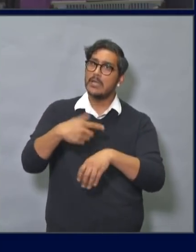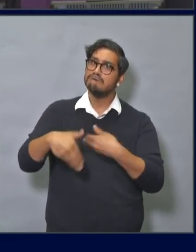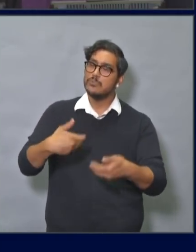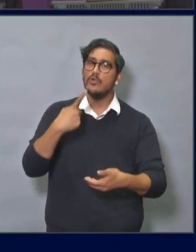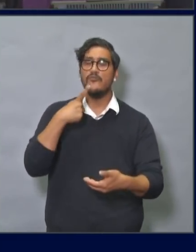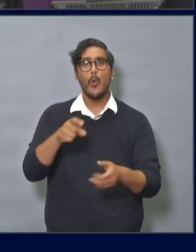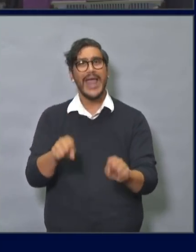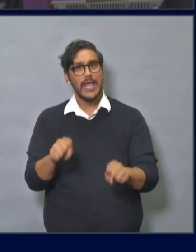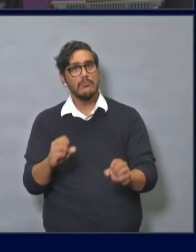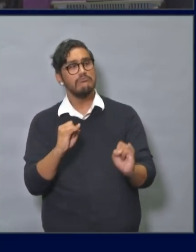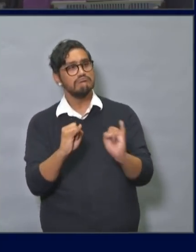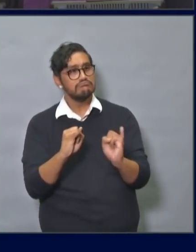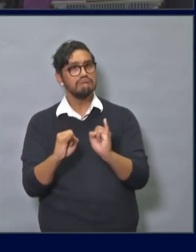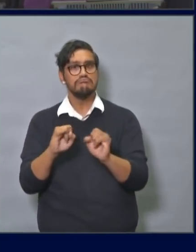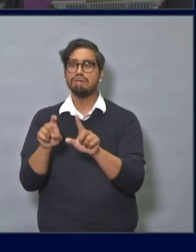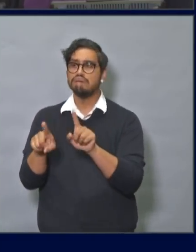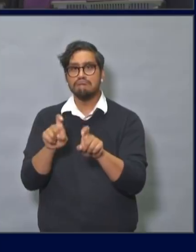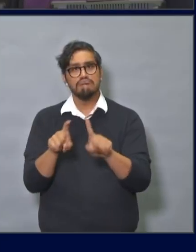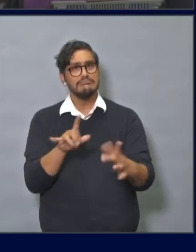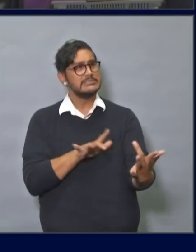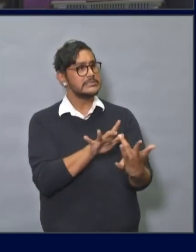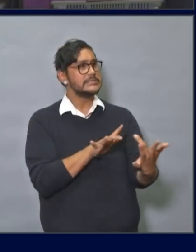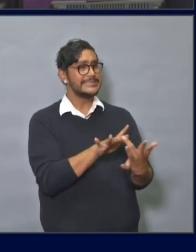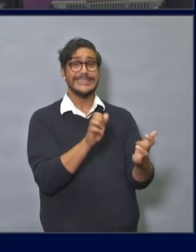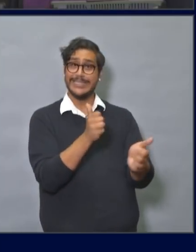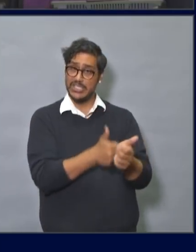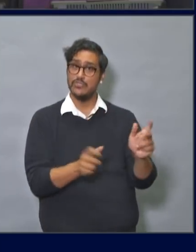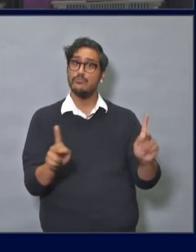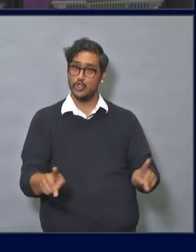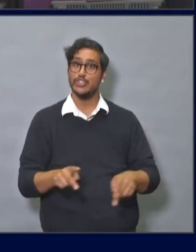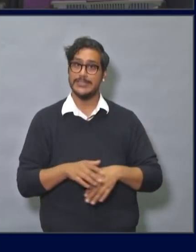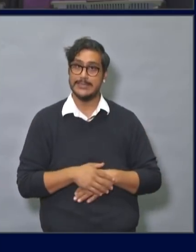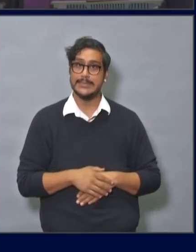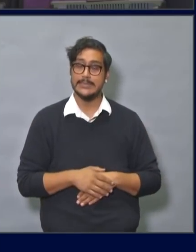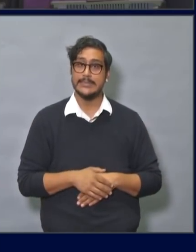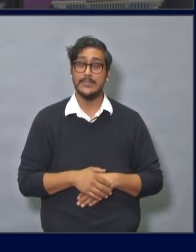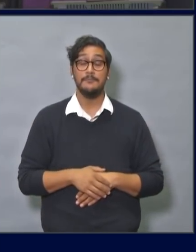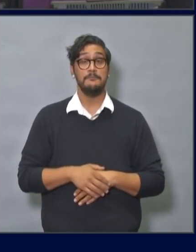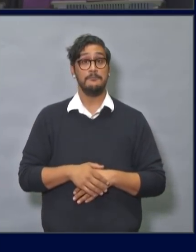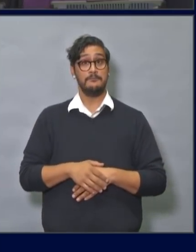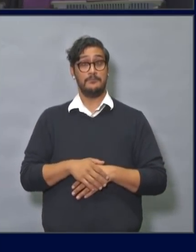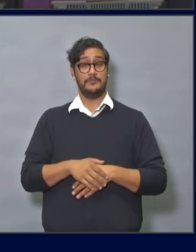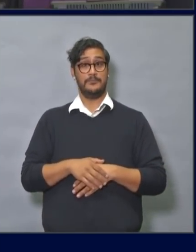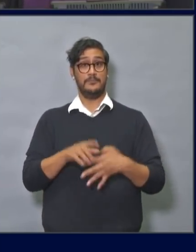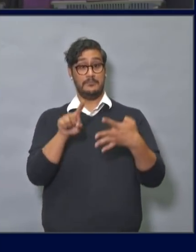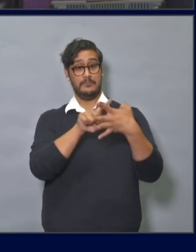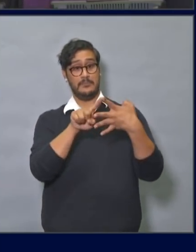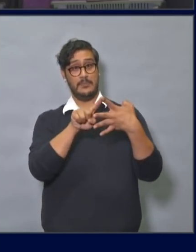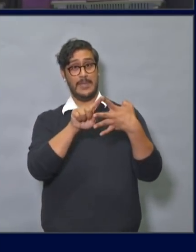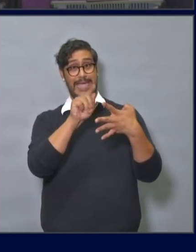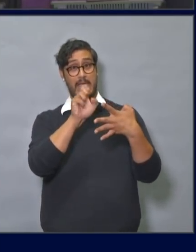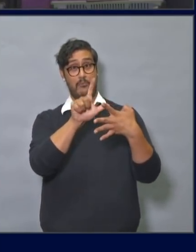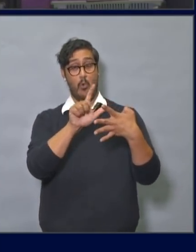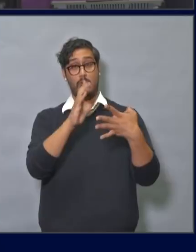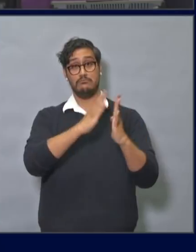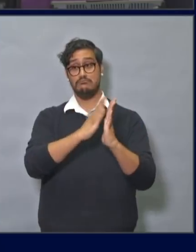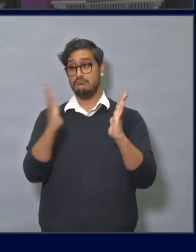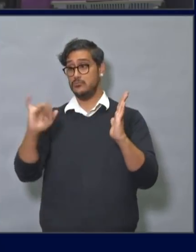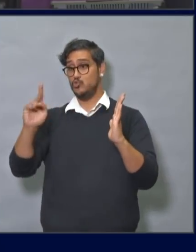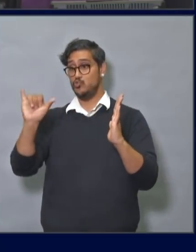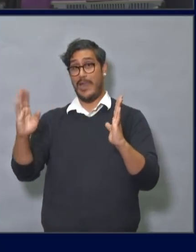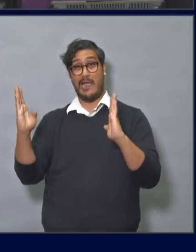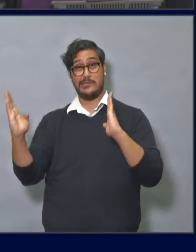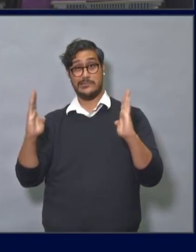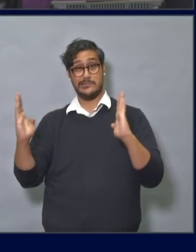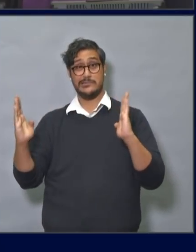cada caso y a cada contacto que nombren. Desde el 3 de abril hasta el 7 de julio, un número total